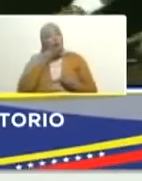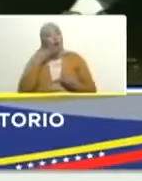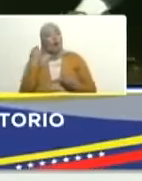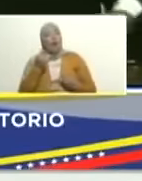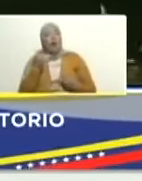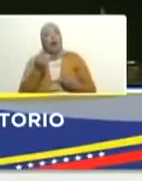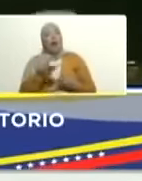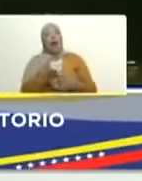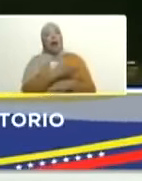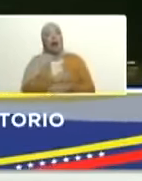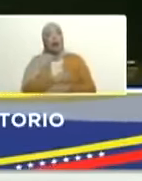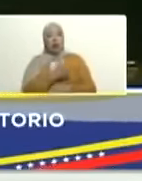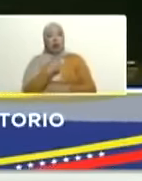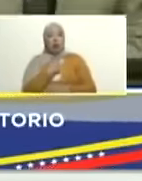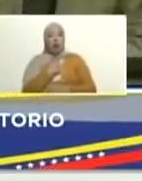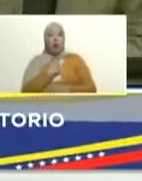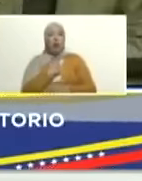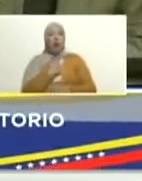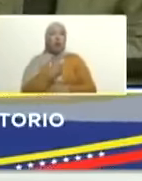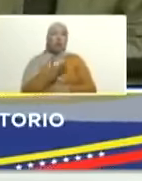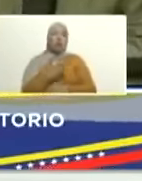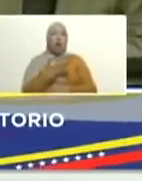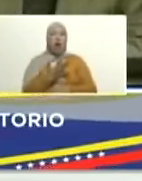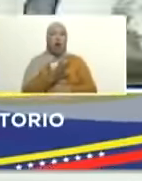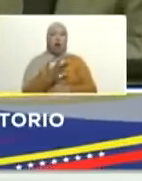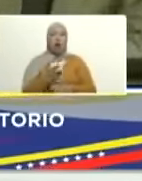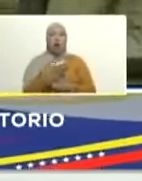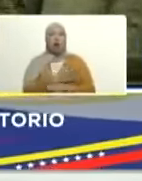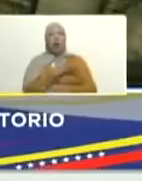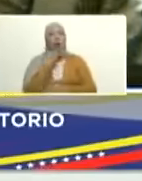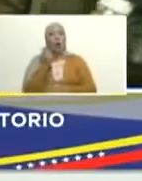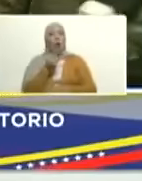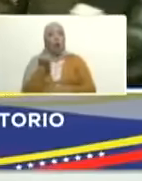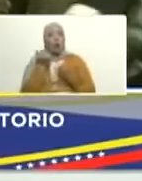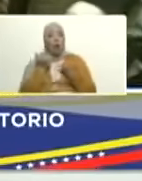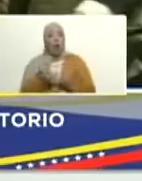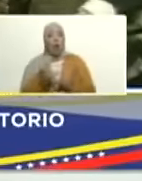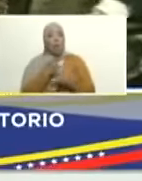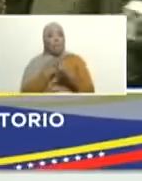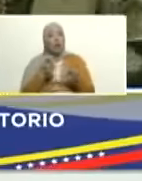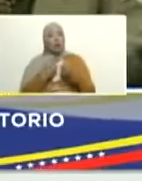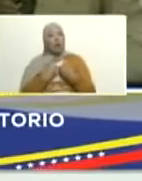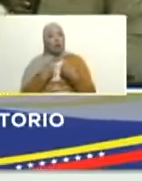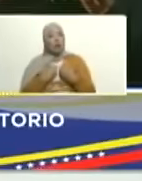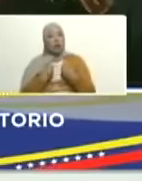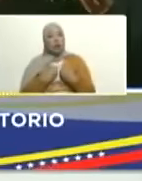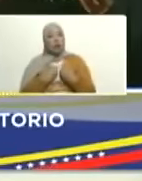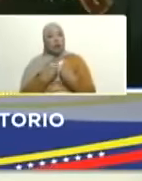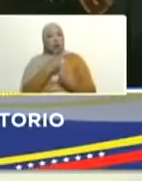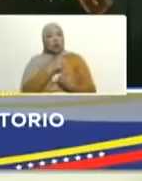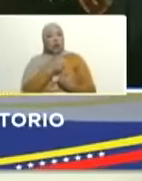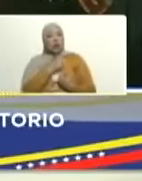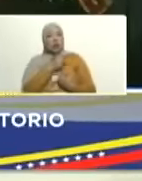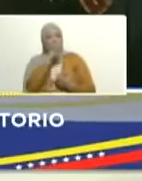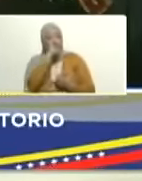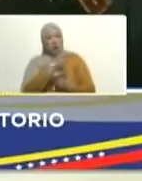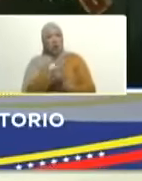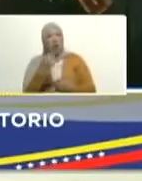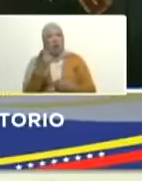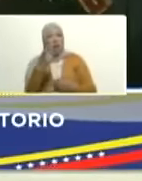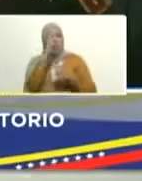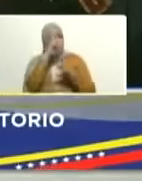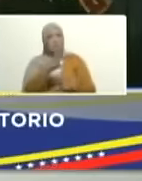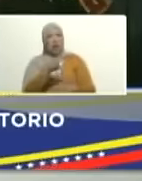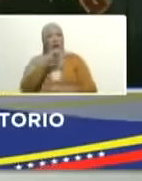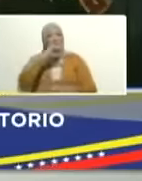ahora. Estábamos más jóvenes que ahora. Pero lo vivimos, la intolerancia, el odio,